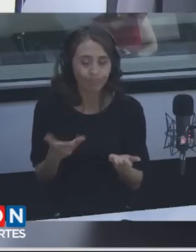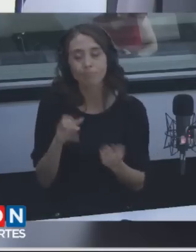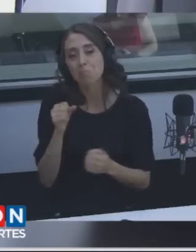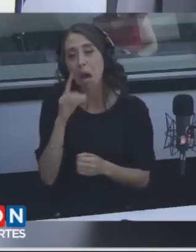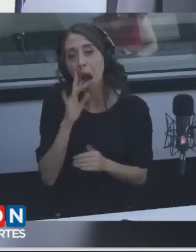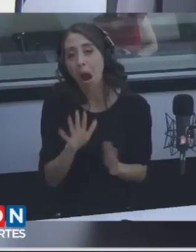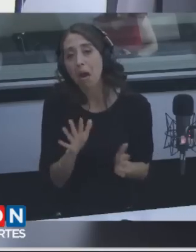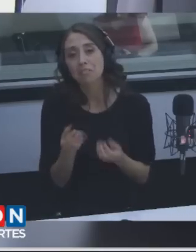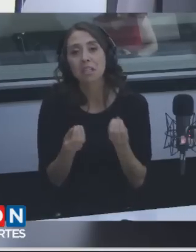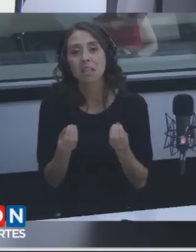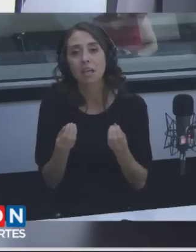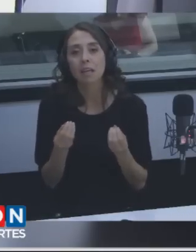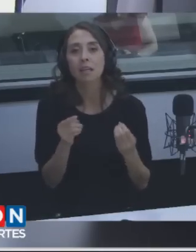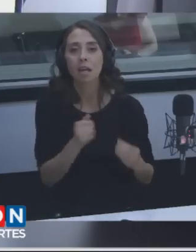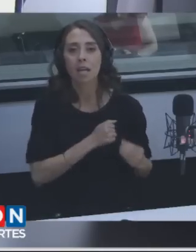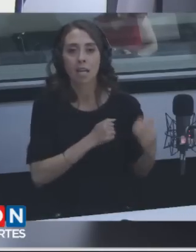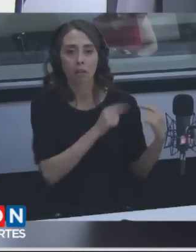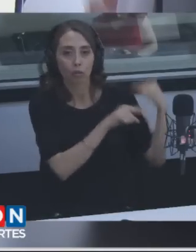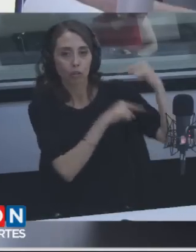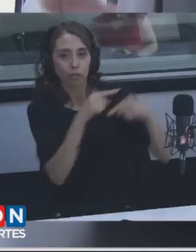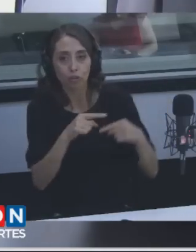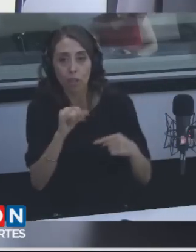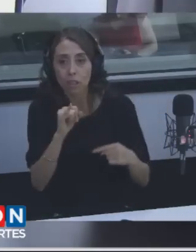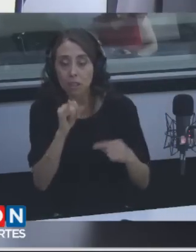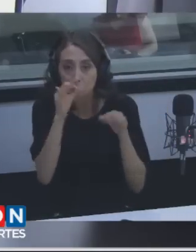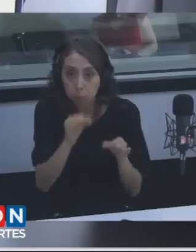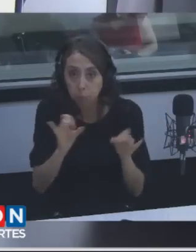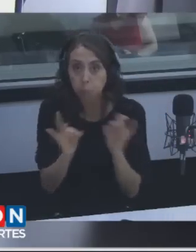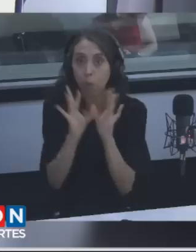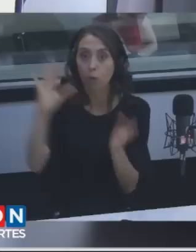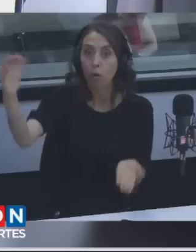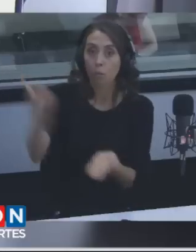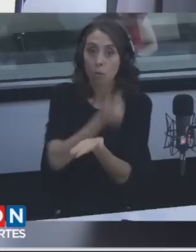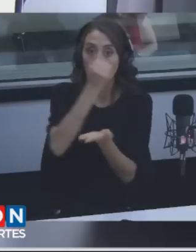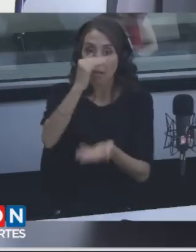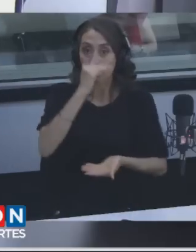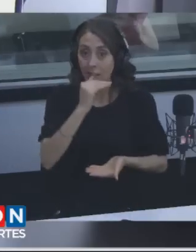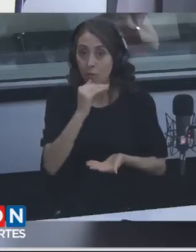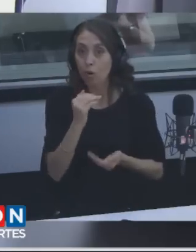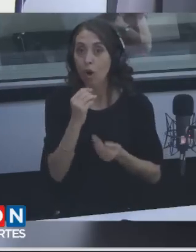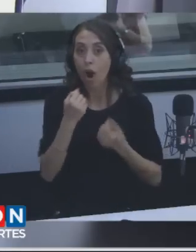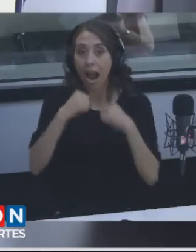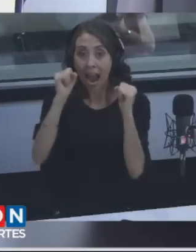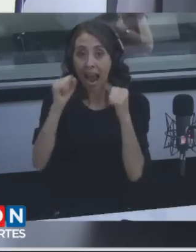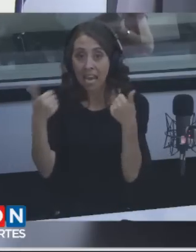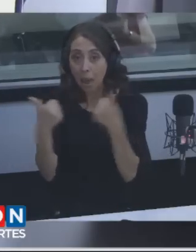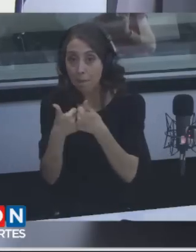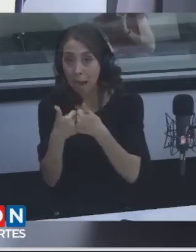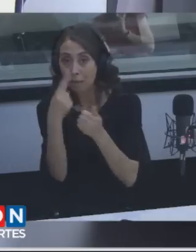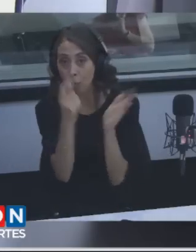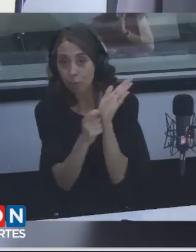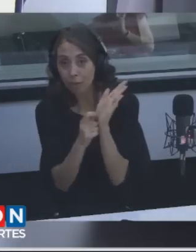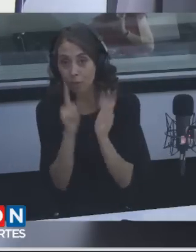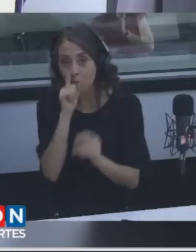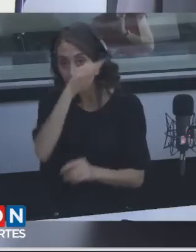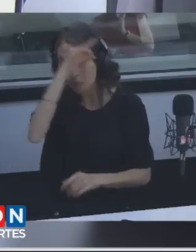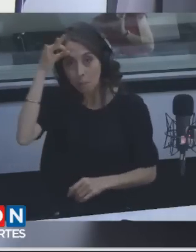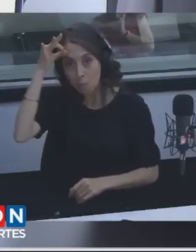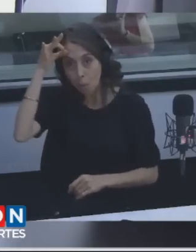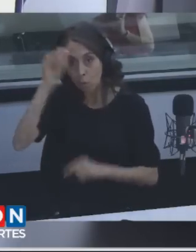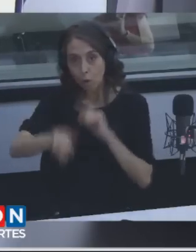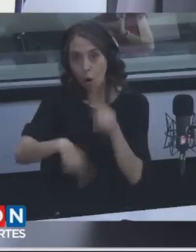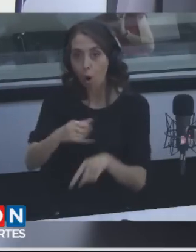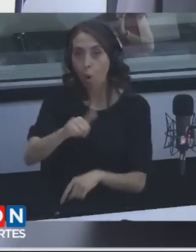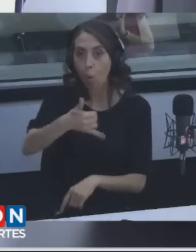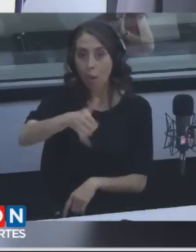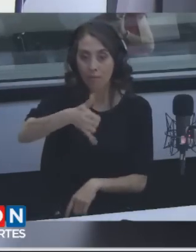decorado de lo que va a ser la trayectoria de Católica al título, si es que se confirma. Bueno, necesita solamente un punto frente a... Un empate. Frente a Temuco el fin de semana. Sí. Es el jueves.